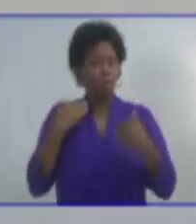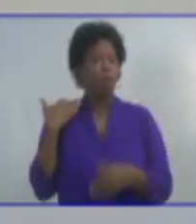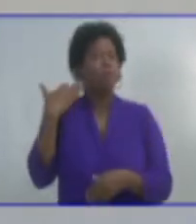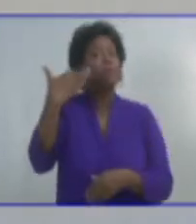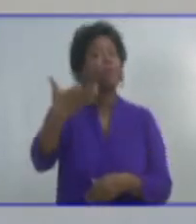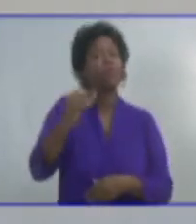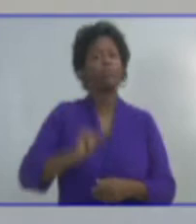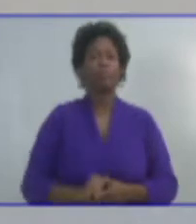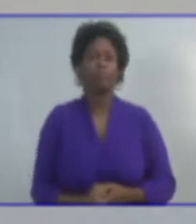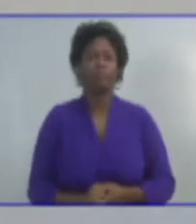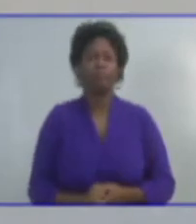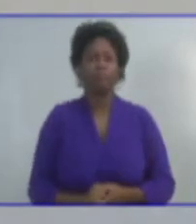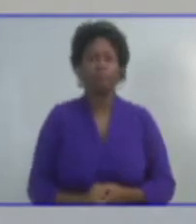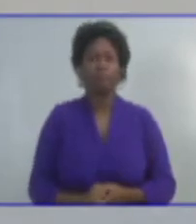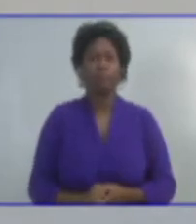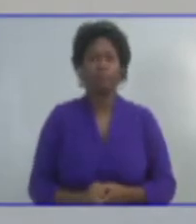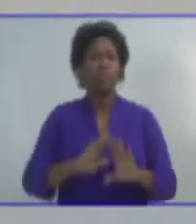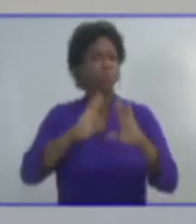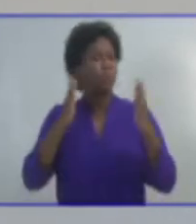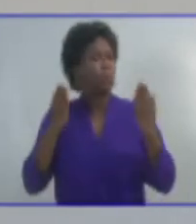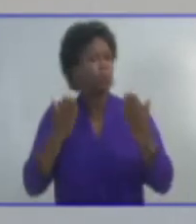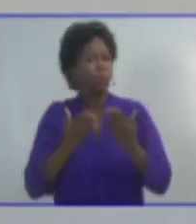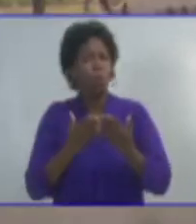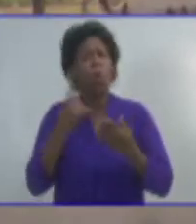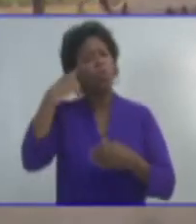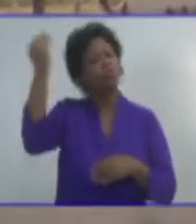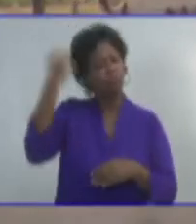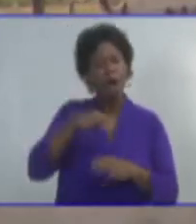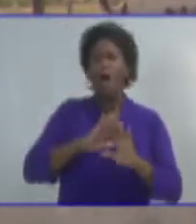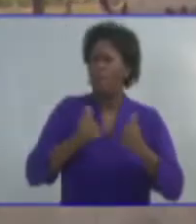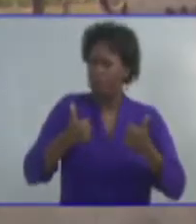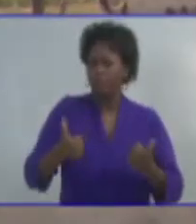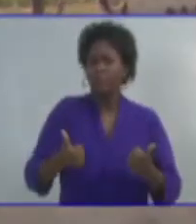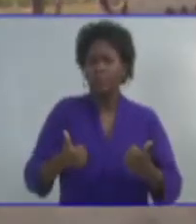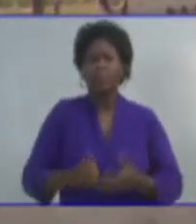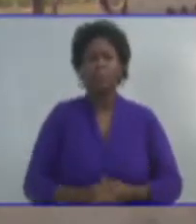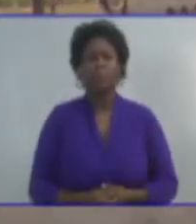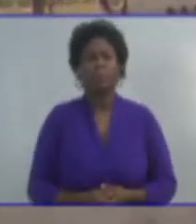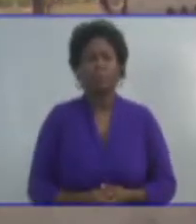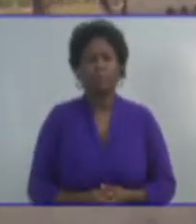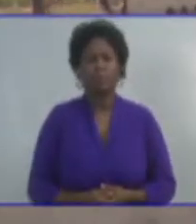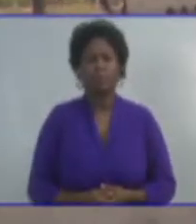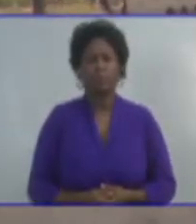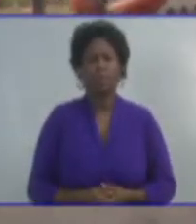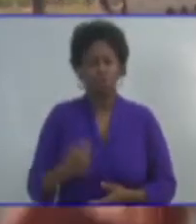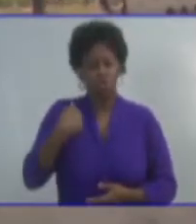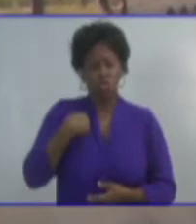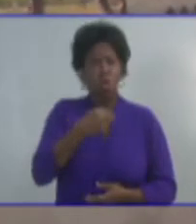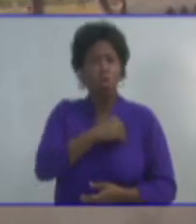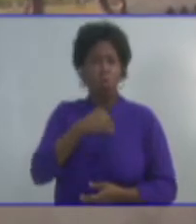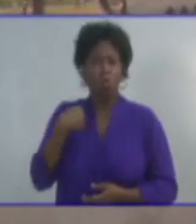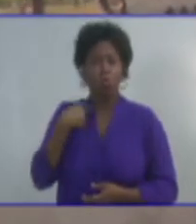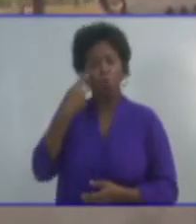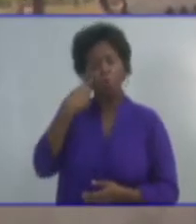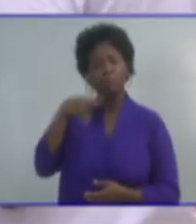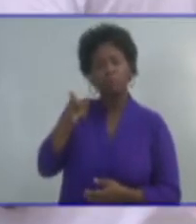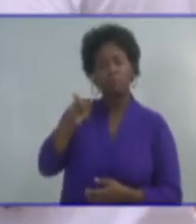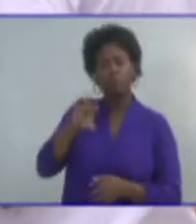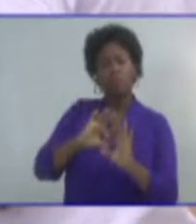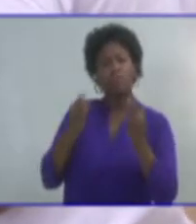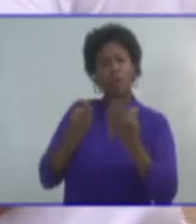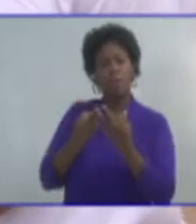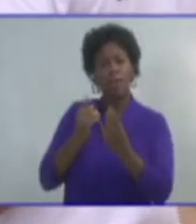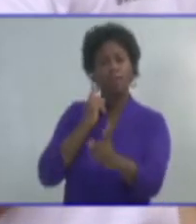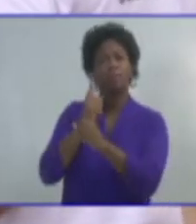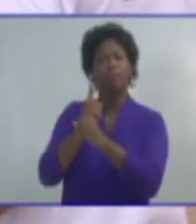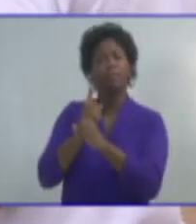la vida de todos los personas. Doctor Elbomer, yo la médico a mi familia. En